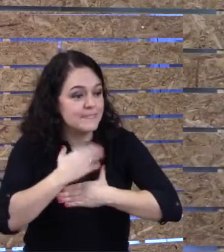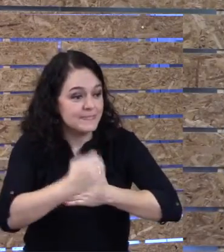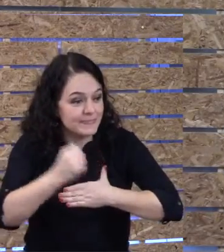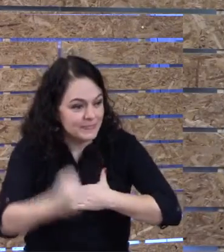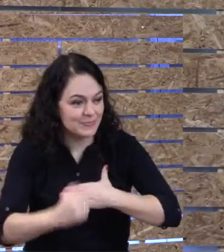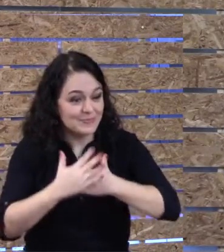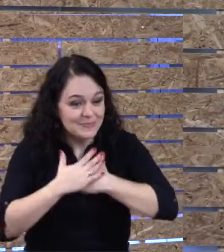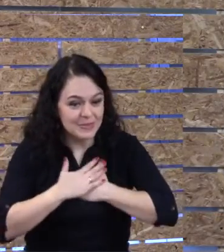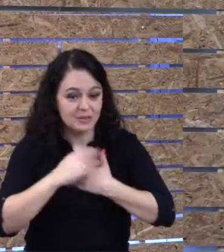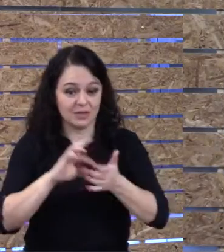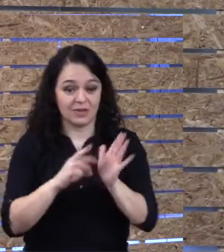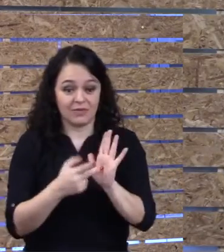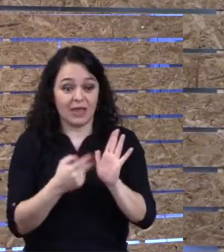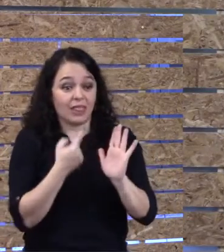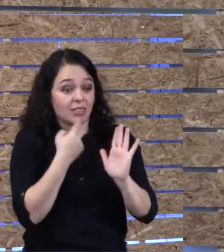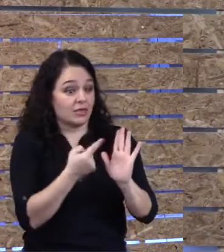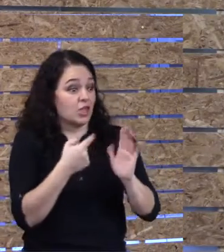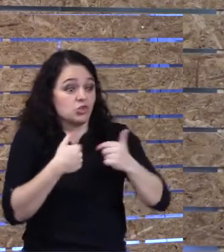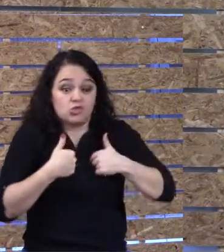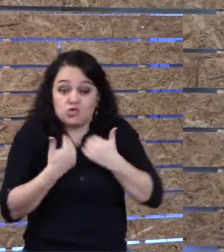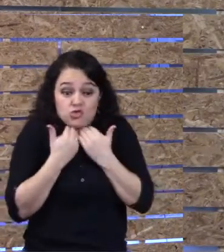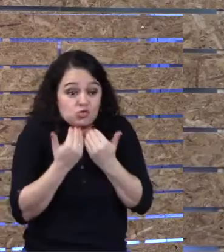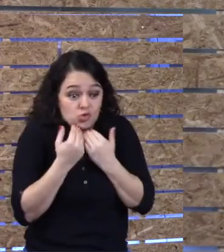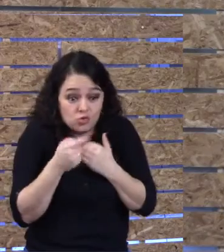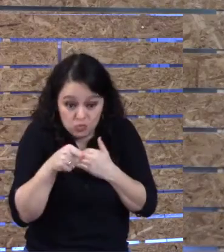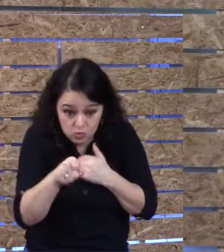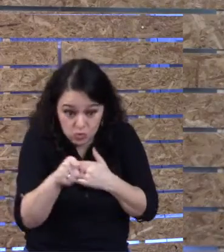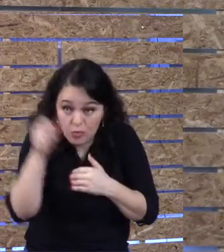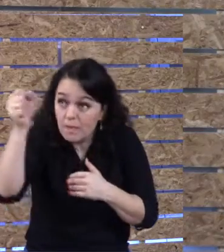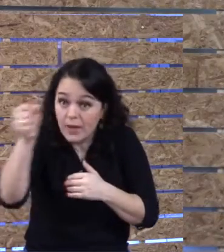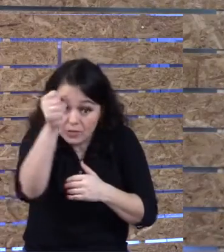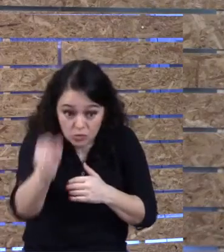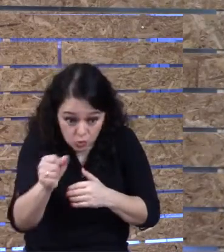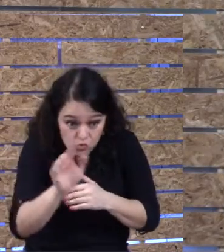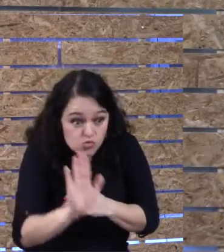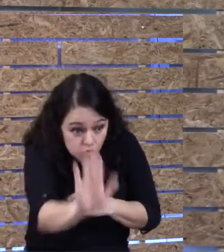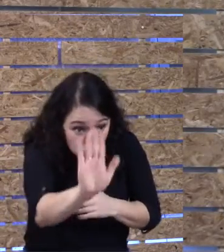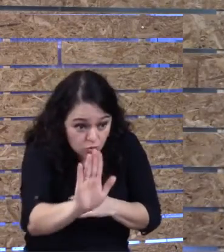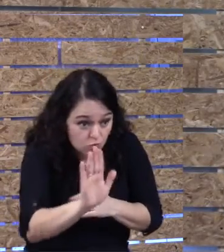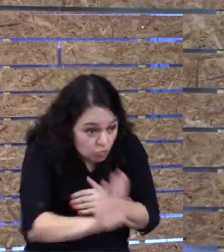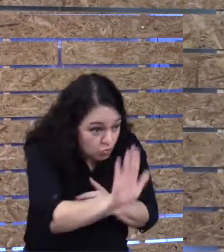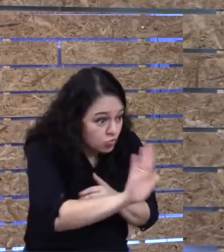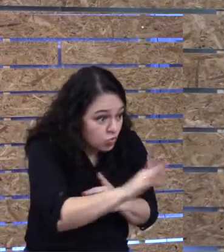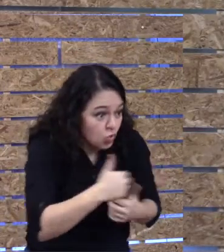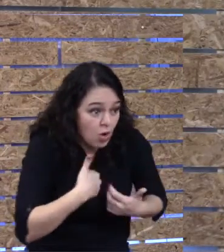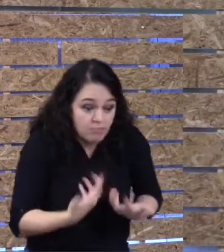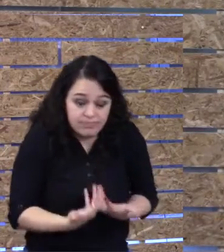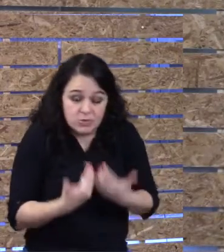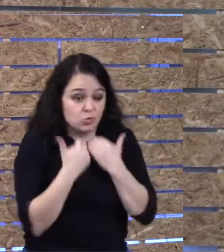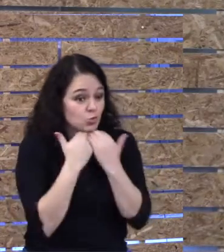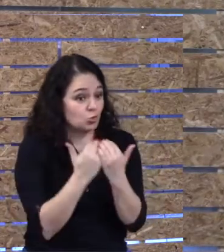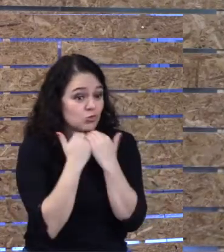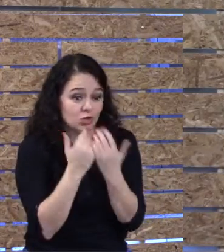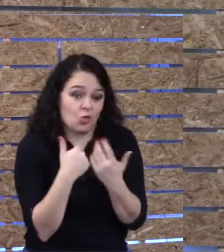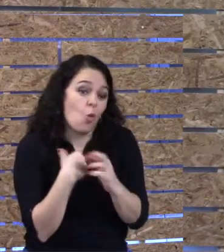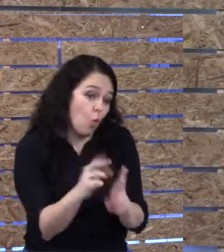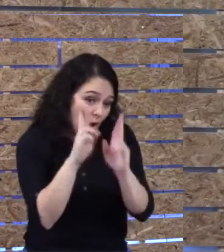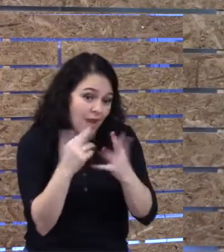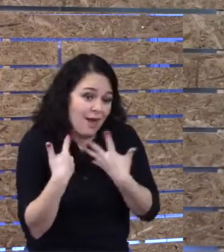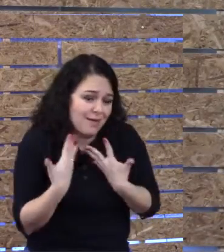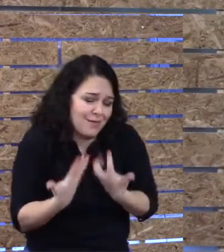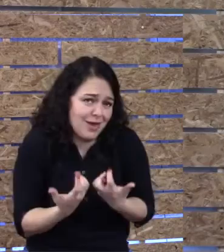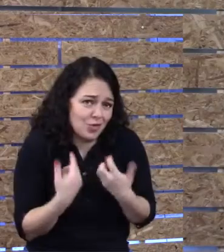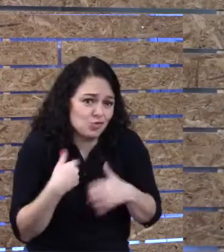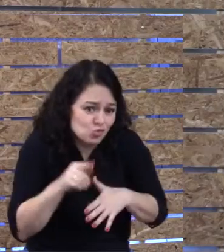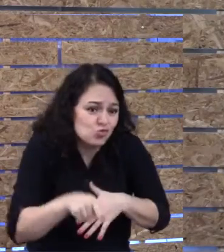lo quisiera. Solo sé que esto tiene que llegar a ser un profundo mí.